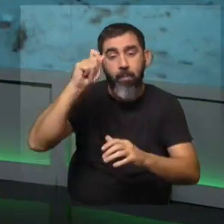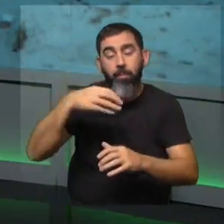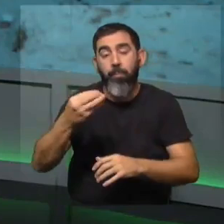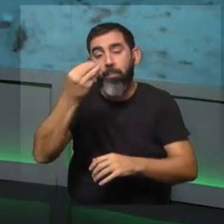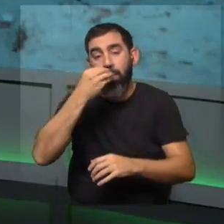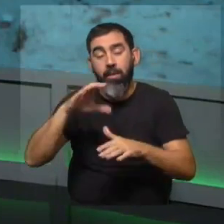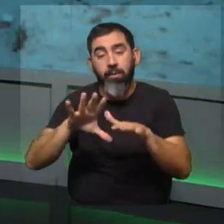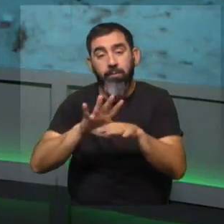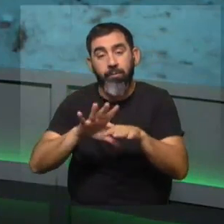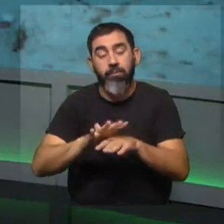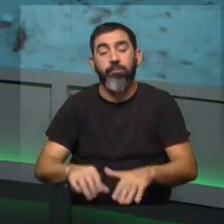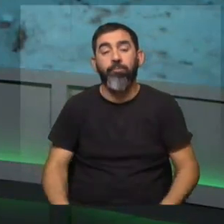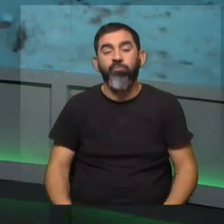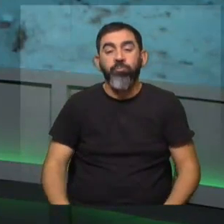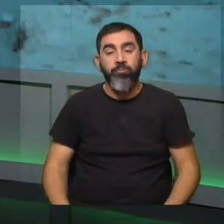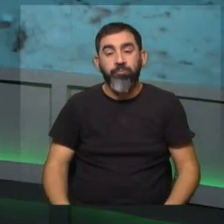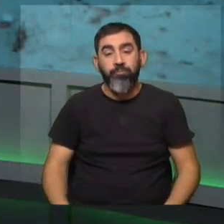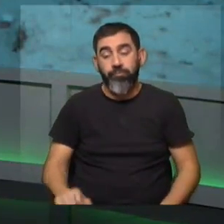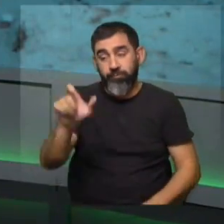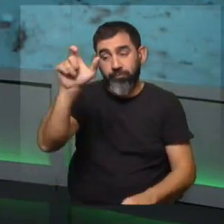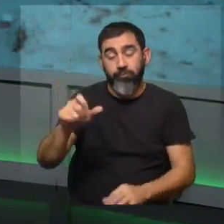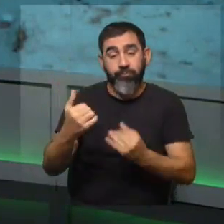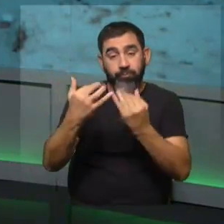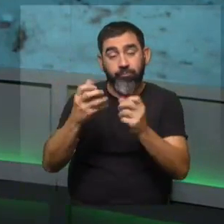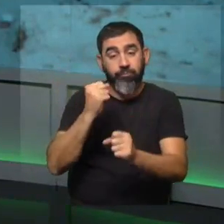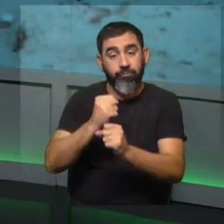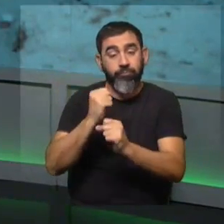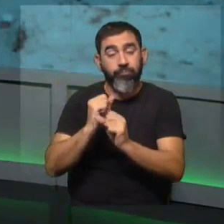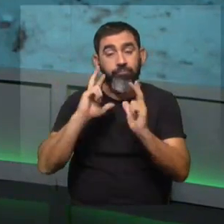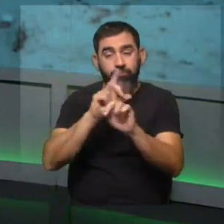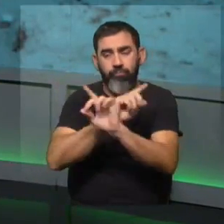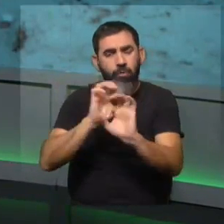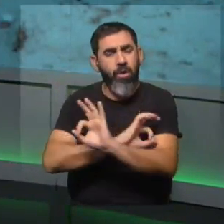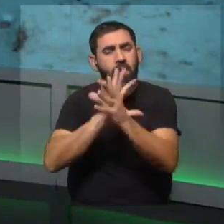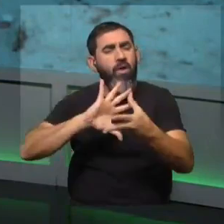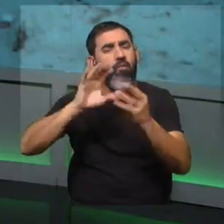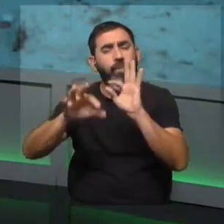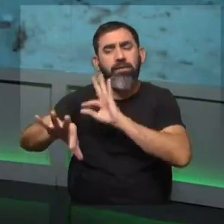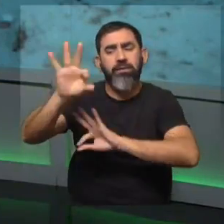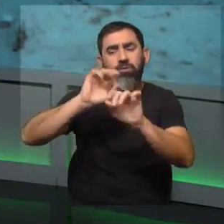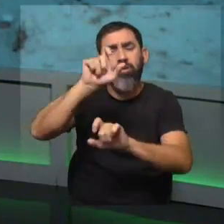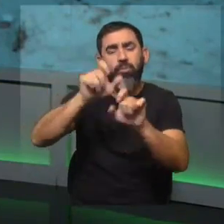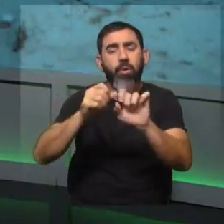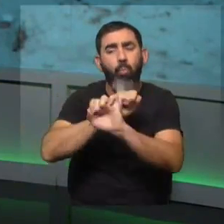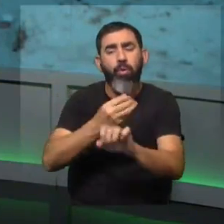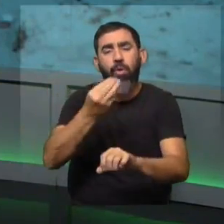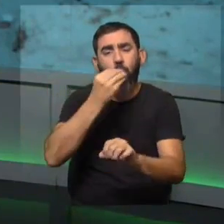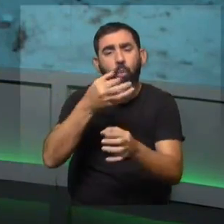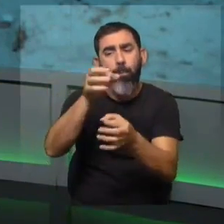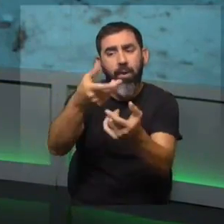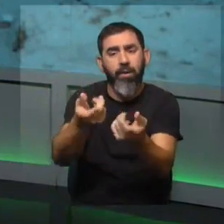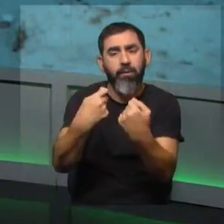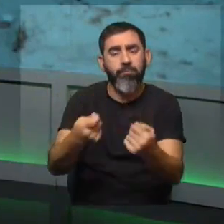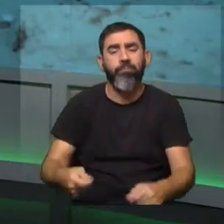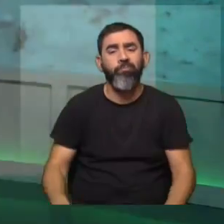alimentación del mides Agustina Romero integrante de esta organización dijo que tampoco es tan claras las formas de selección de quienes pueden ser comprendidos en